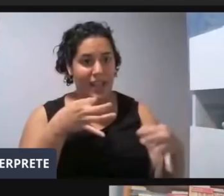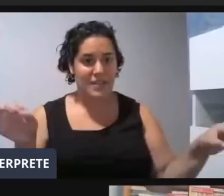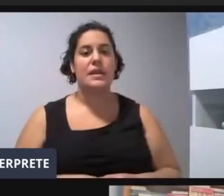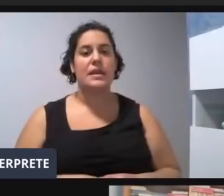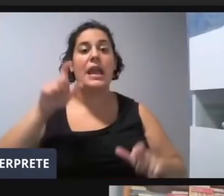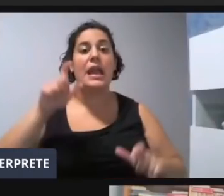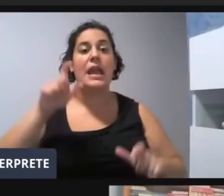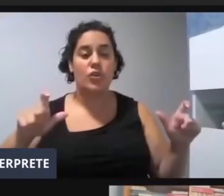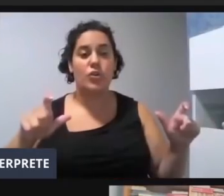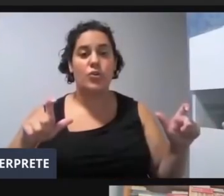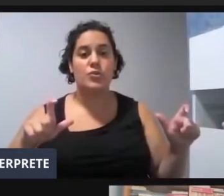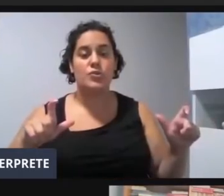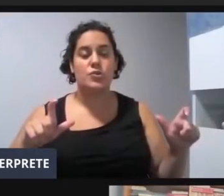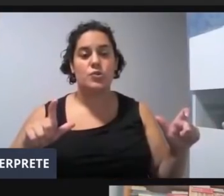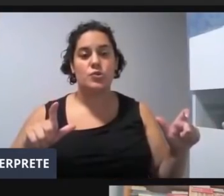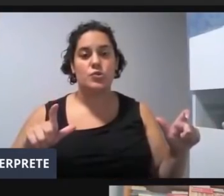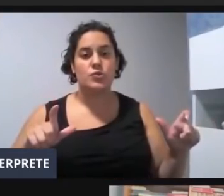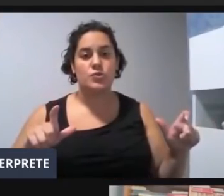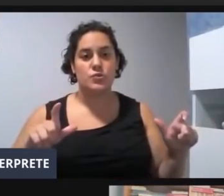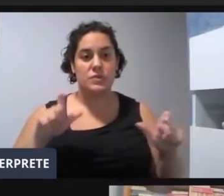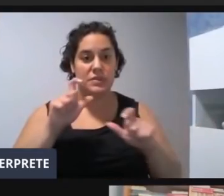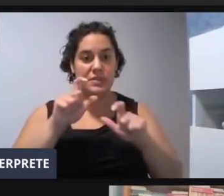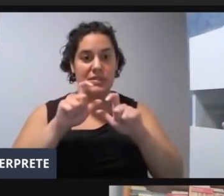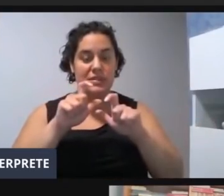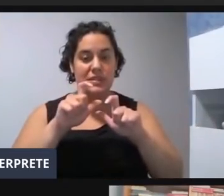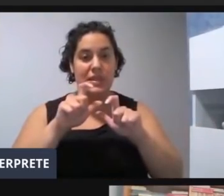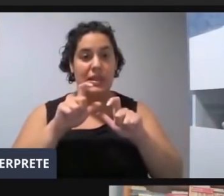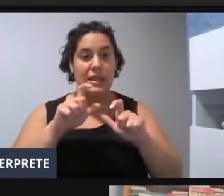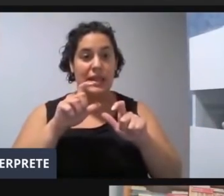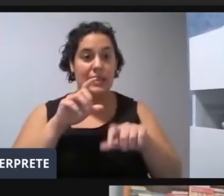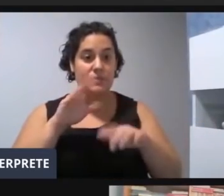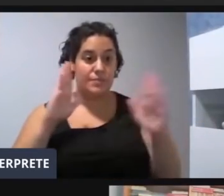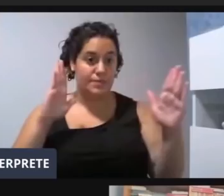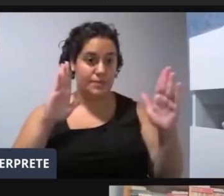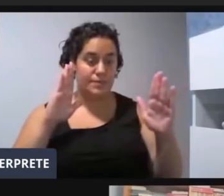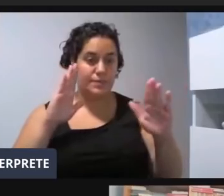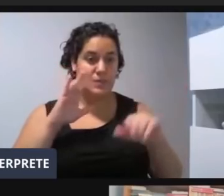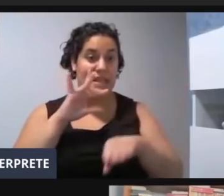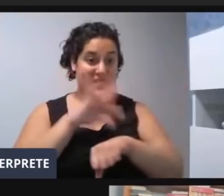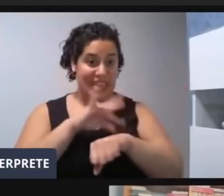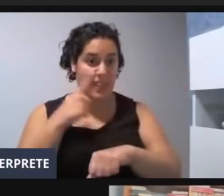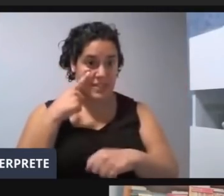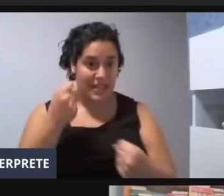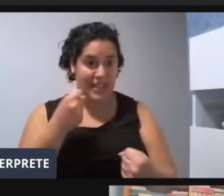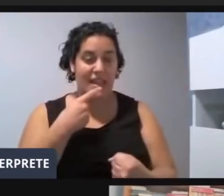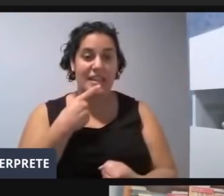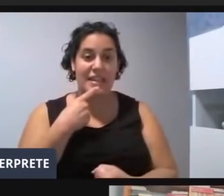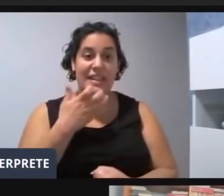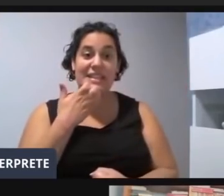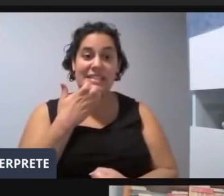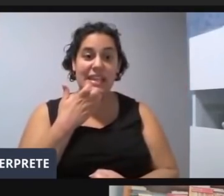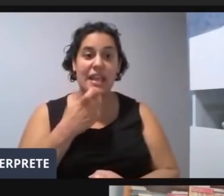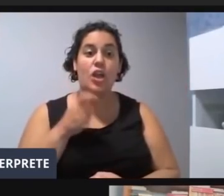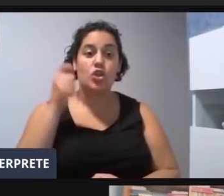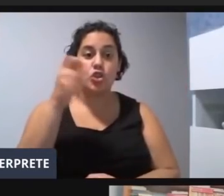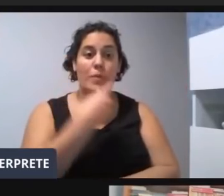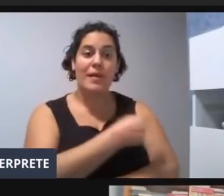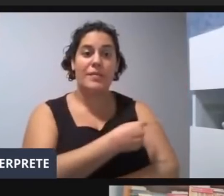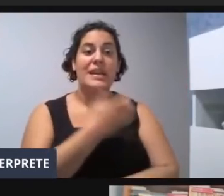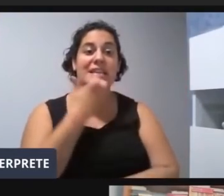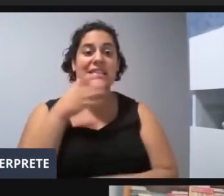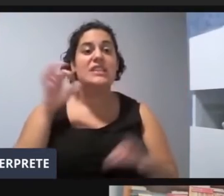se ha dicho, desde Sanidad se ha dicho, tenemos las dosis y solo se usarán si son seguras y eficaces. Y demostrar que son seguras y eficaces con